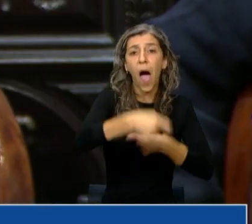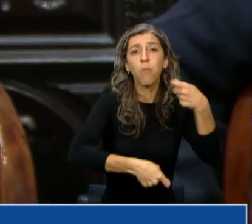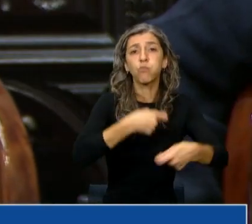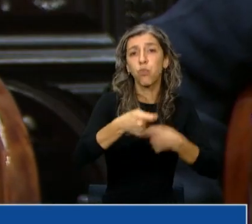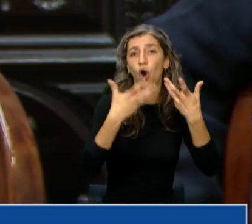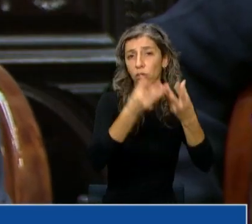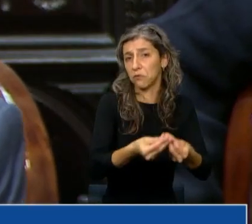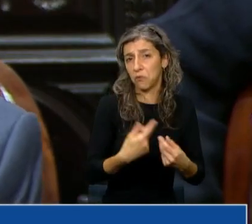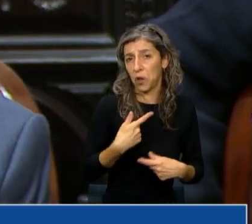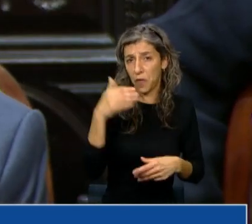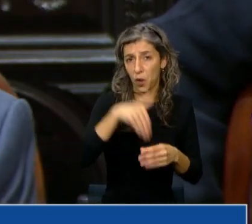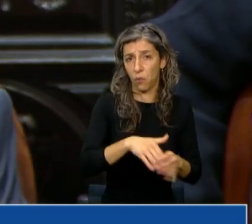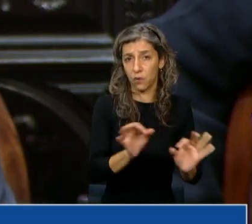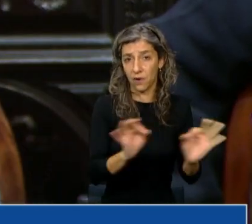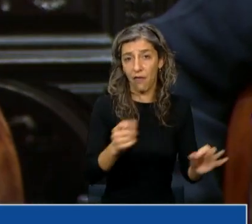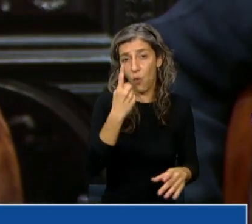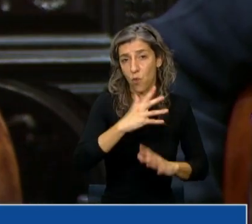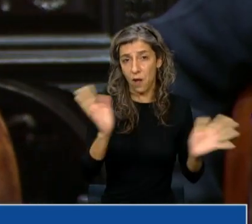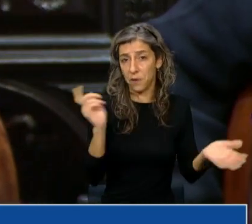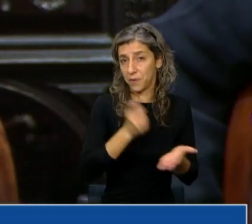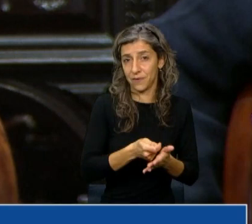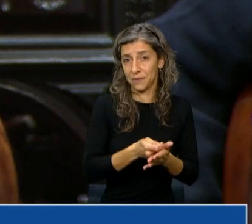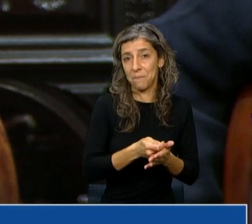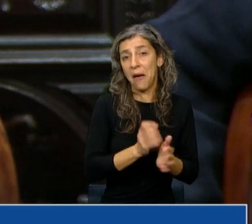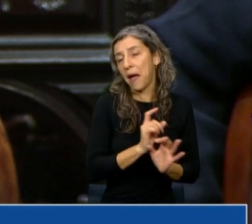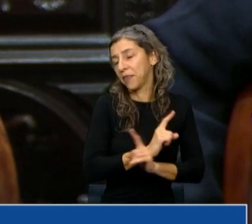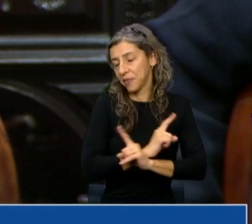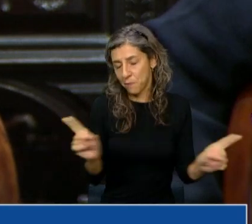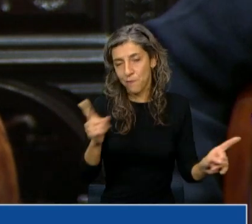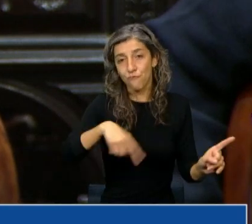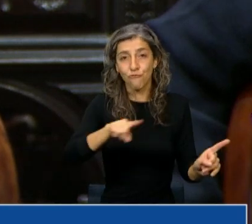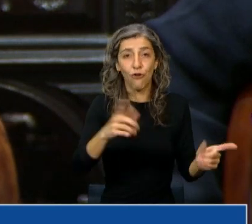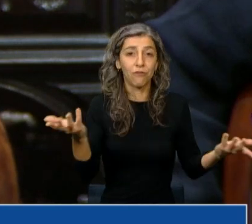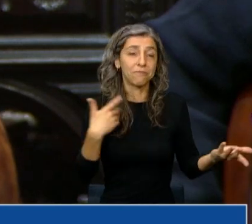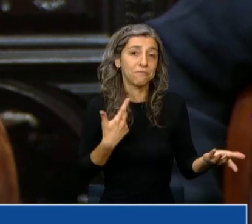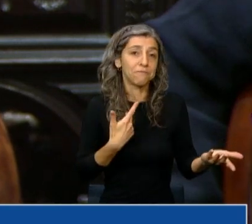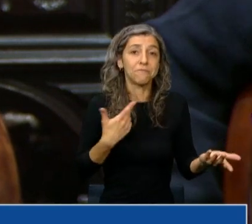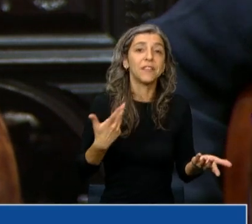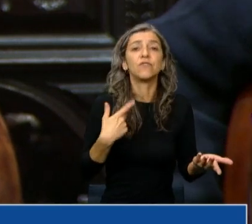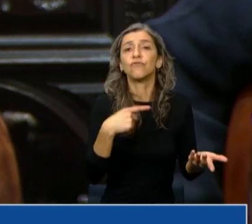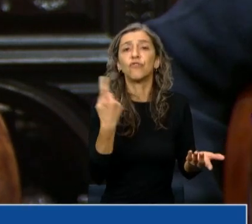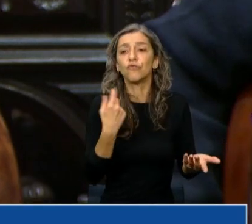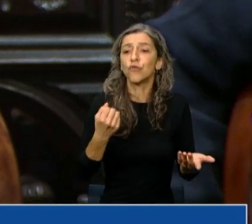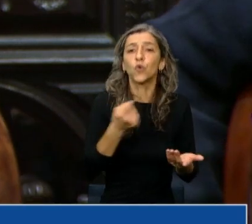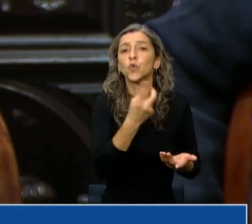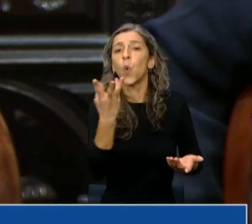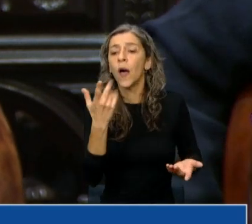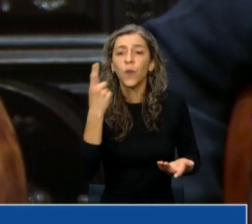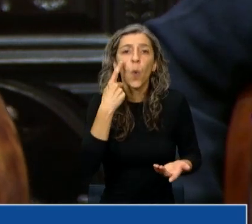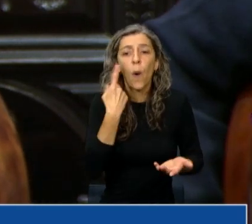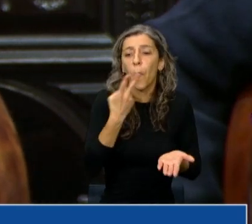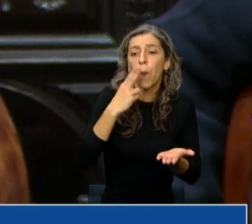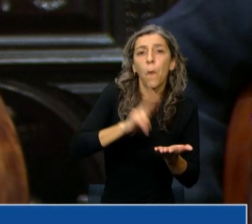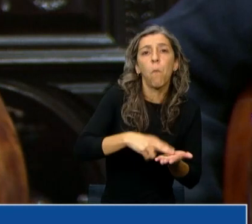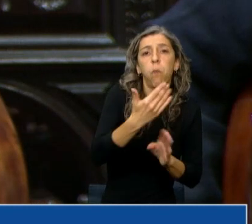vez. Entonces, en la Argentina el problema no es la carga impositiva que le vamos a quitar a un trabajador. El